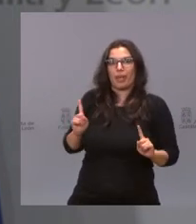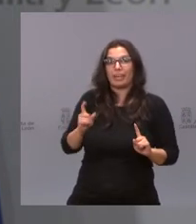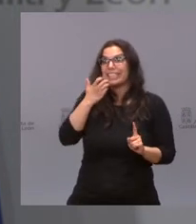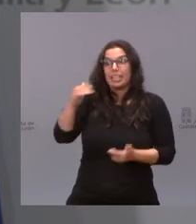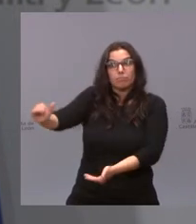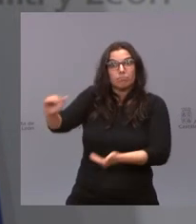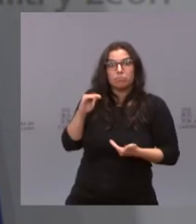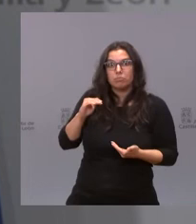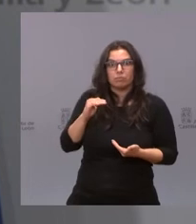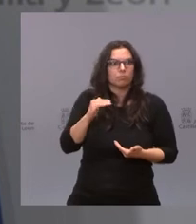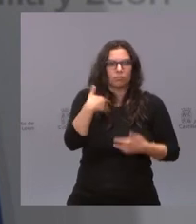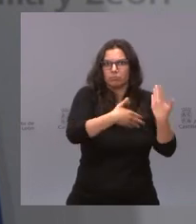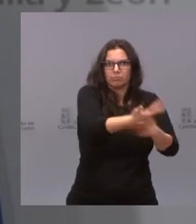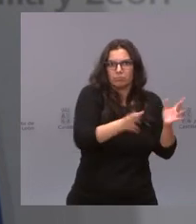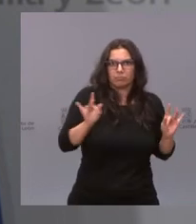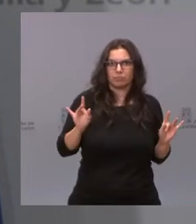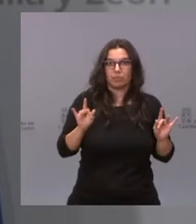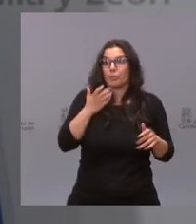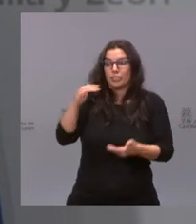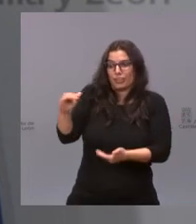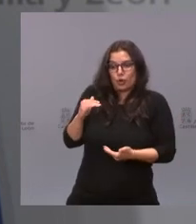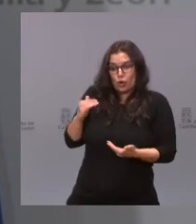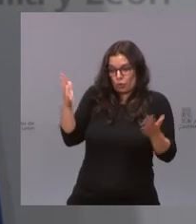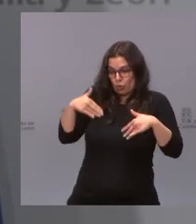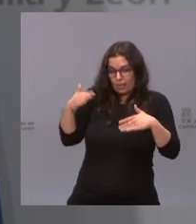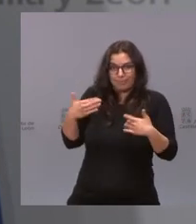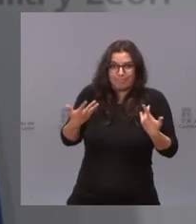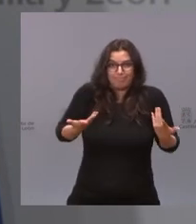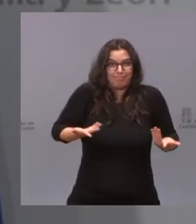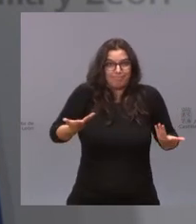vacunas, las ponemos. Pero si no nos dan vacunas, no las podemos poner.